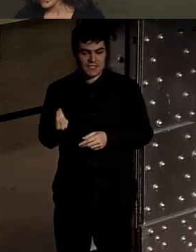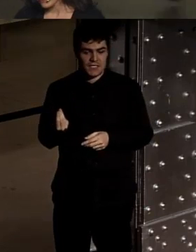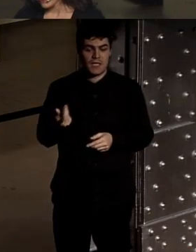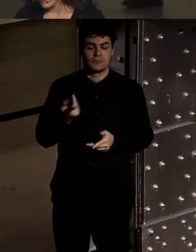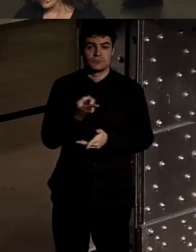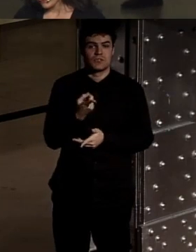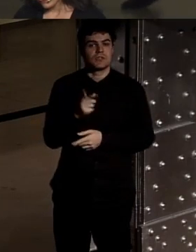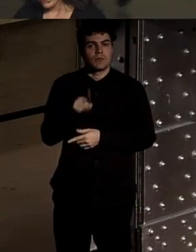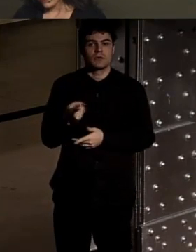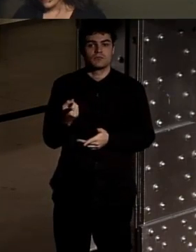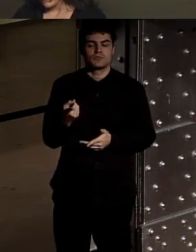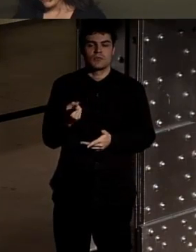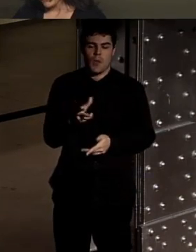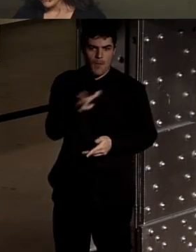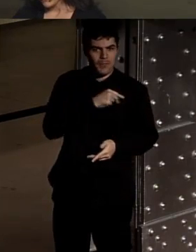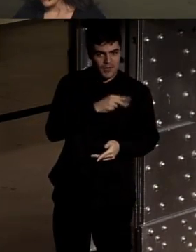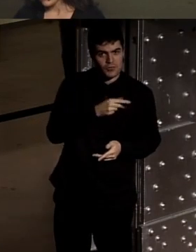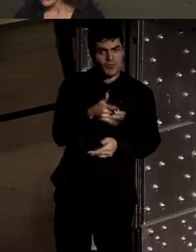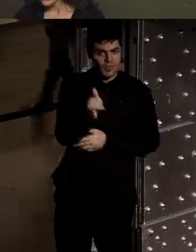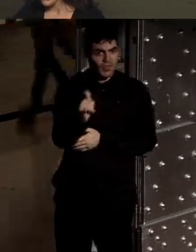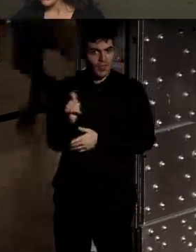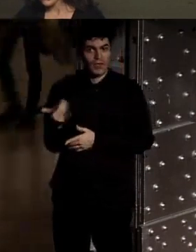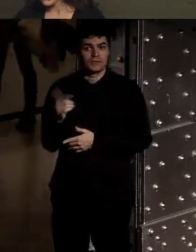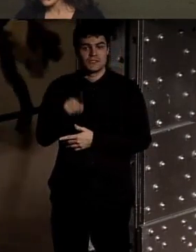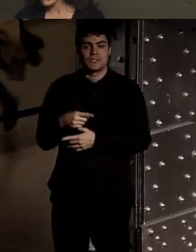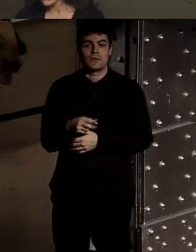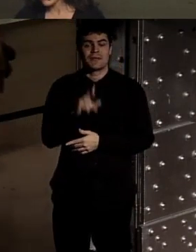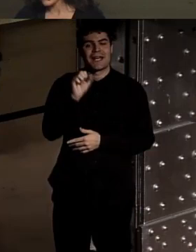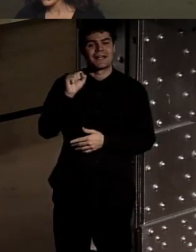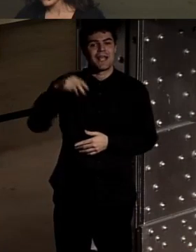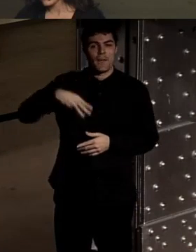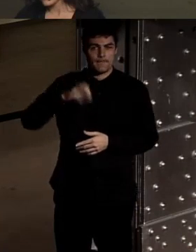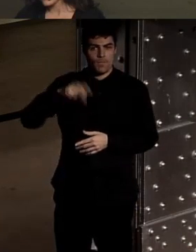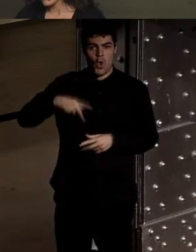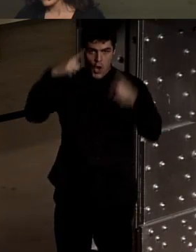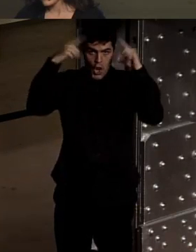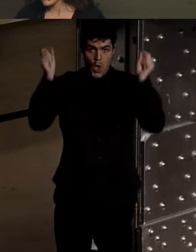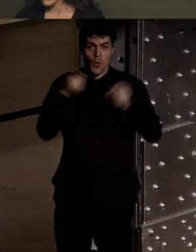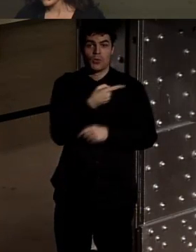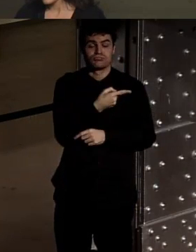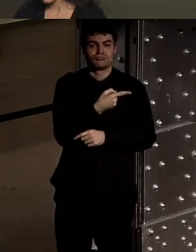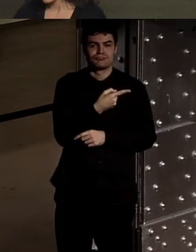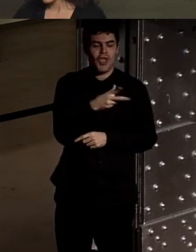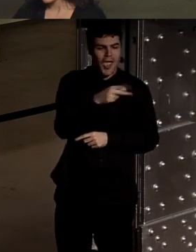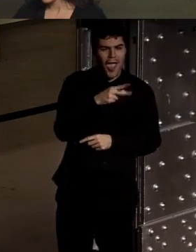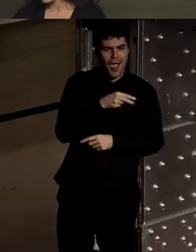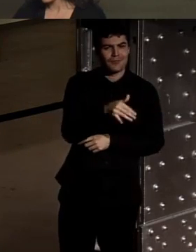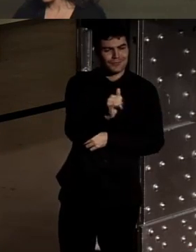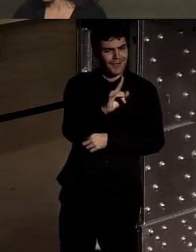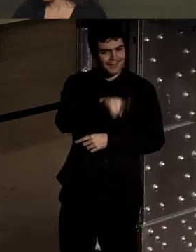también el TENA, ha ganado varios premios. También Ramón Lobo, que está aquí, ha ganado premios, está